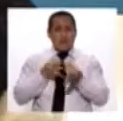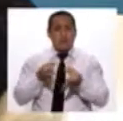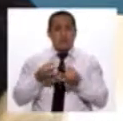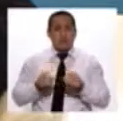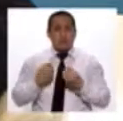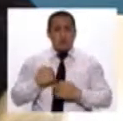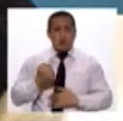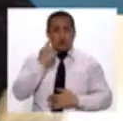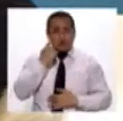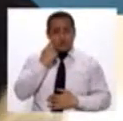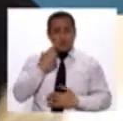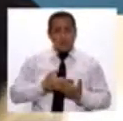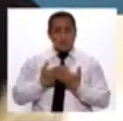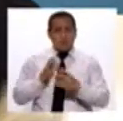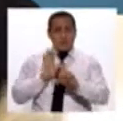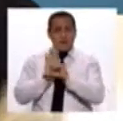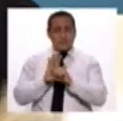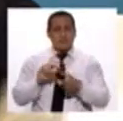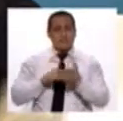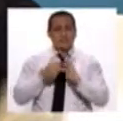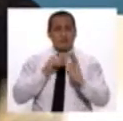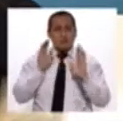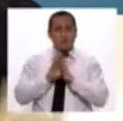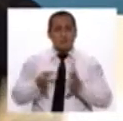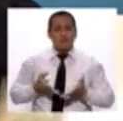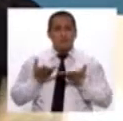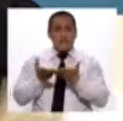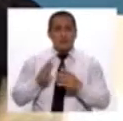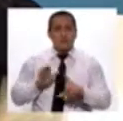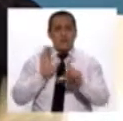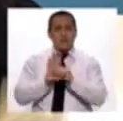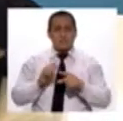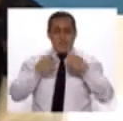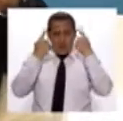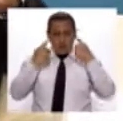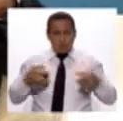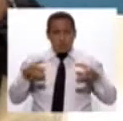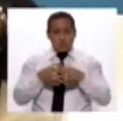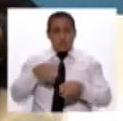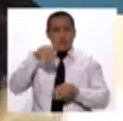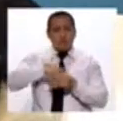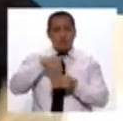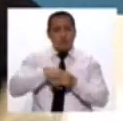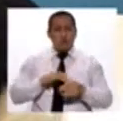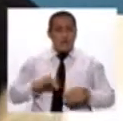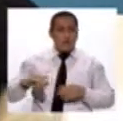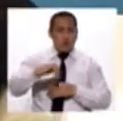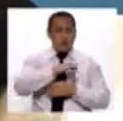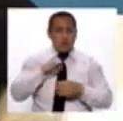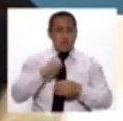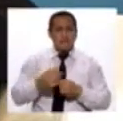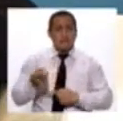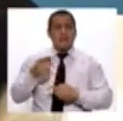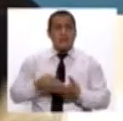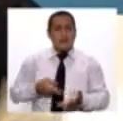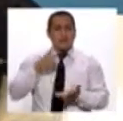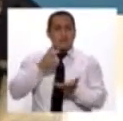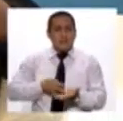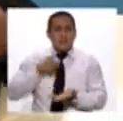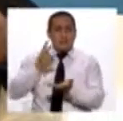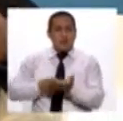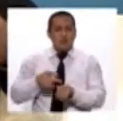lo reconoce la doctrina, implica tener una doctrina que es más o menos de consenso unánime y que es repetida por la costumbre y